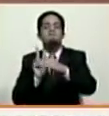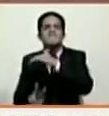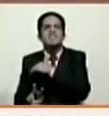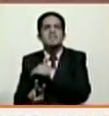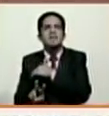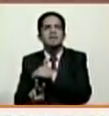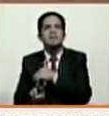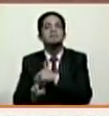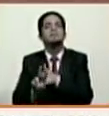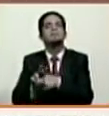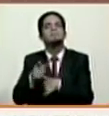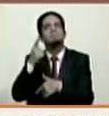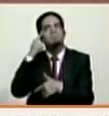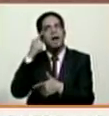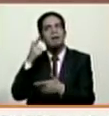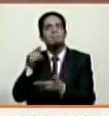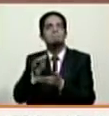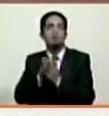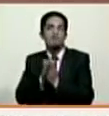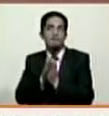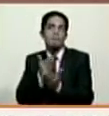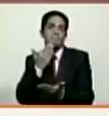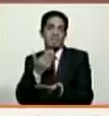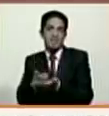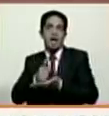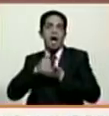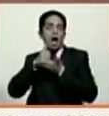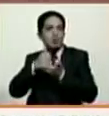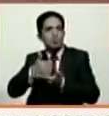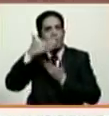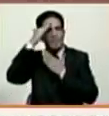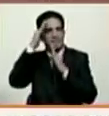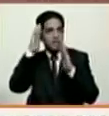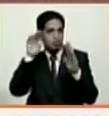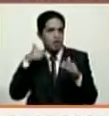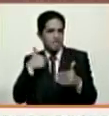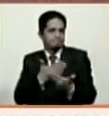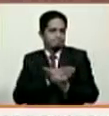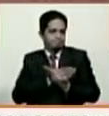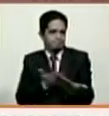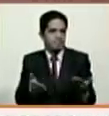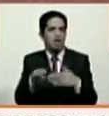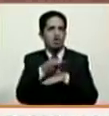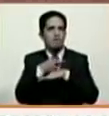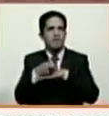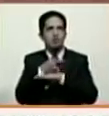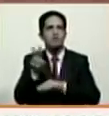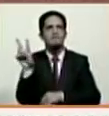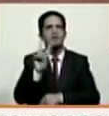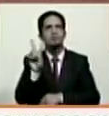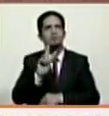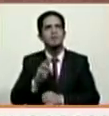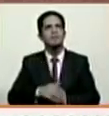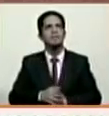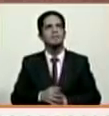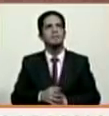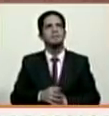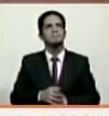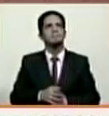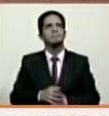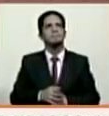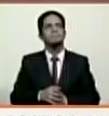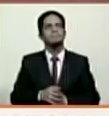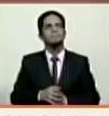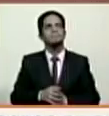ser atendidas bajo las condiciones de solidaridad del gobierno bolivariano y del pueblo de Venezuela. De manera